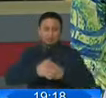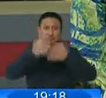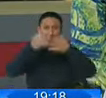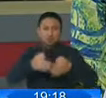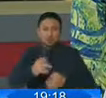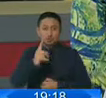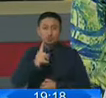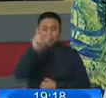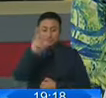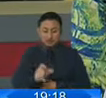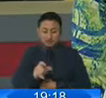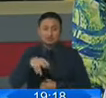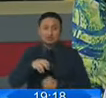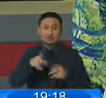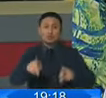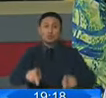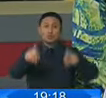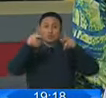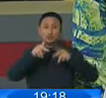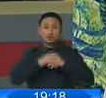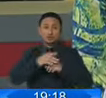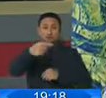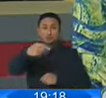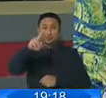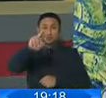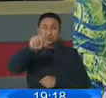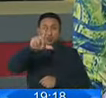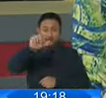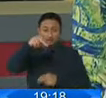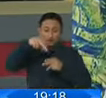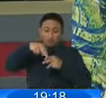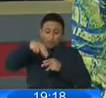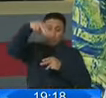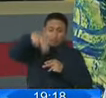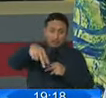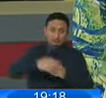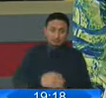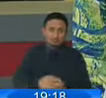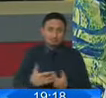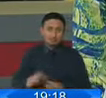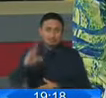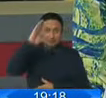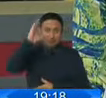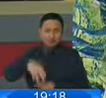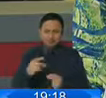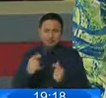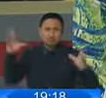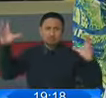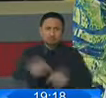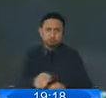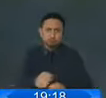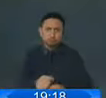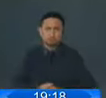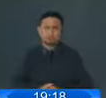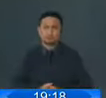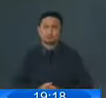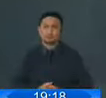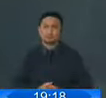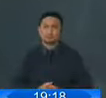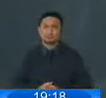un ciudadano intentaba arrojarse del puente de Gualo. Afortunadamente fue detenido por el rápido accionar de las autoridades.